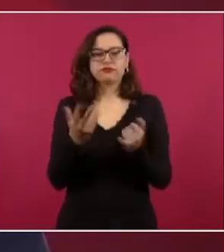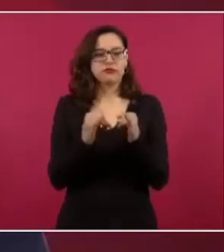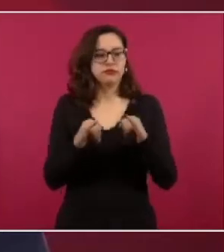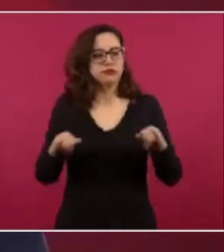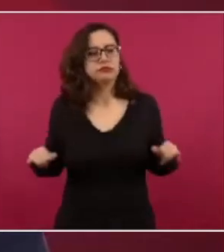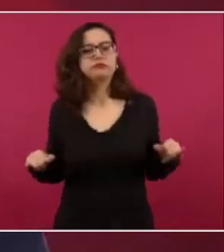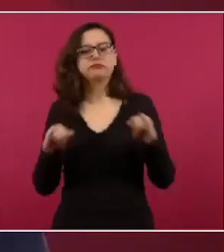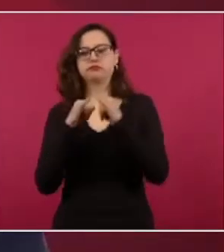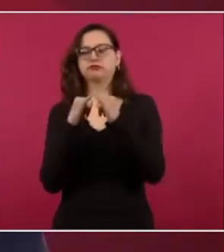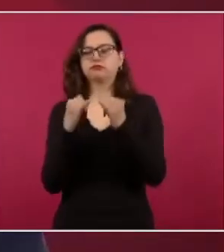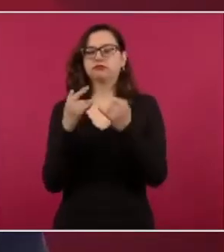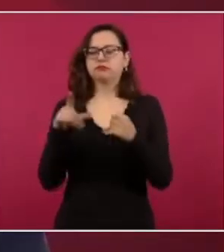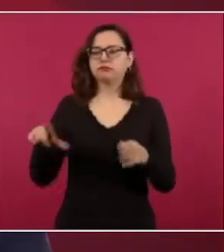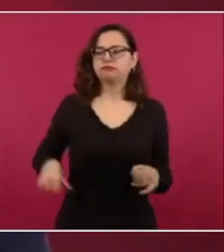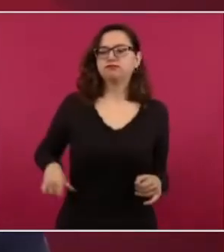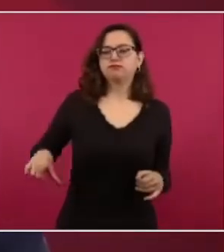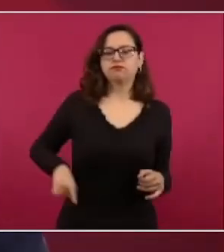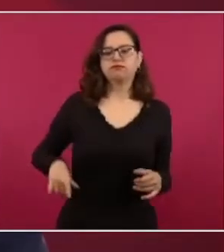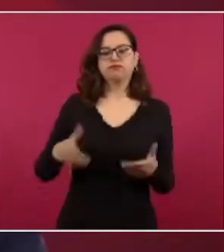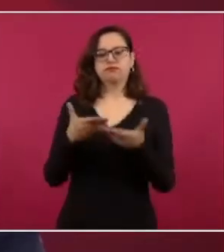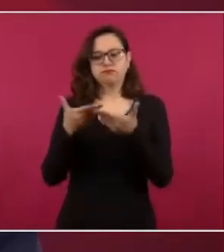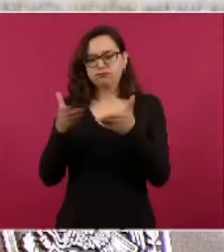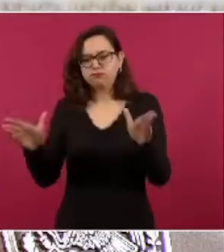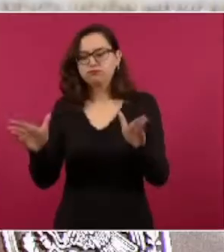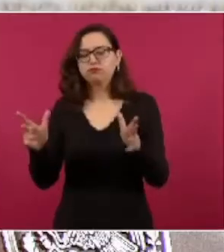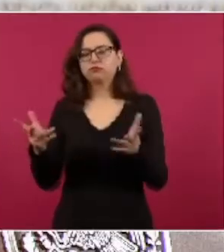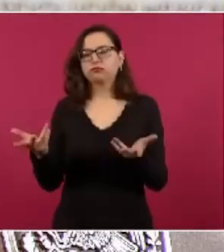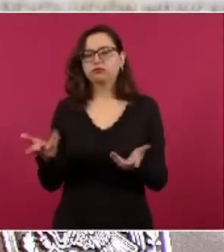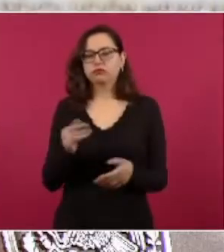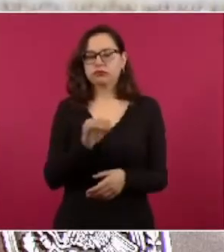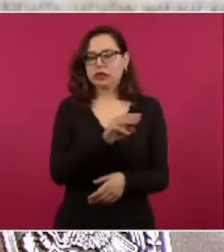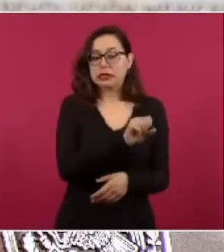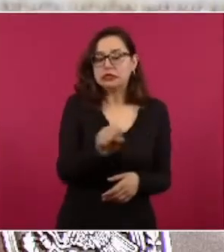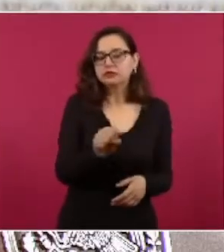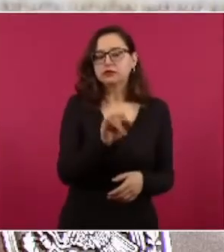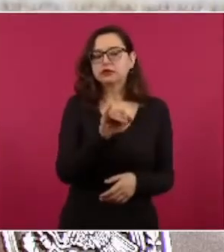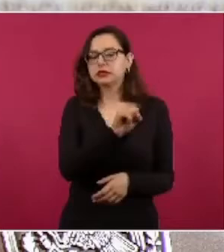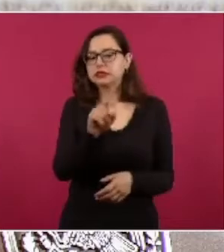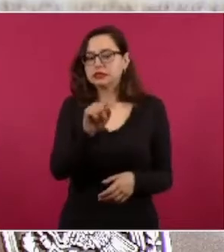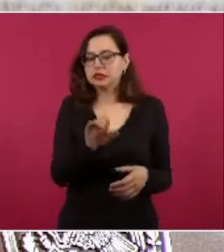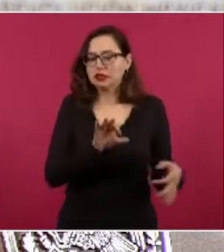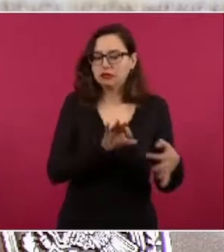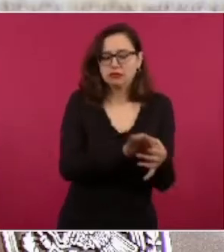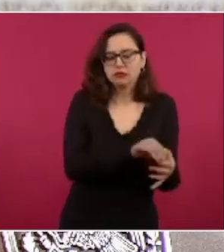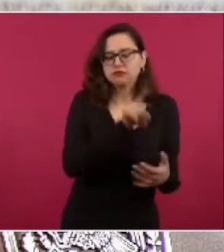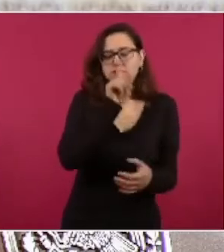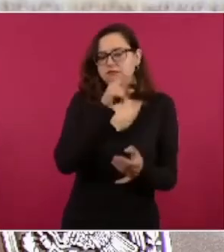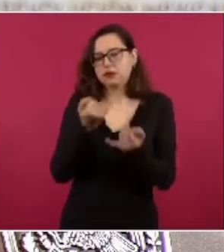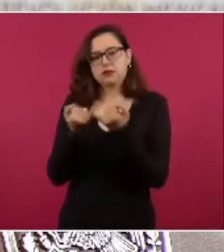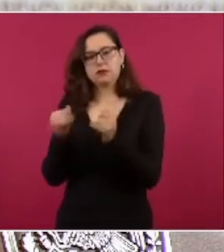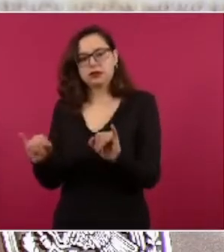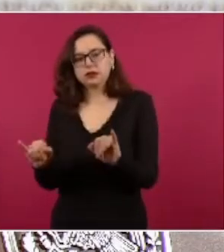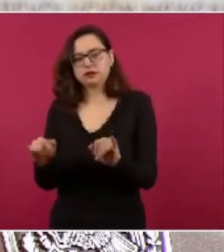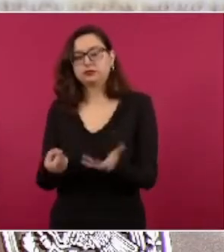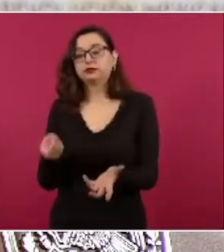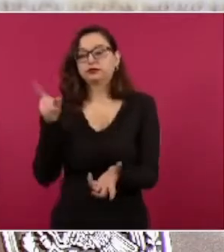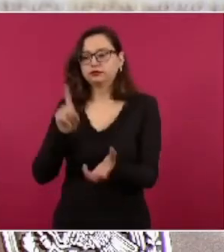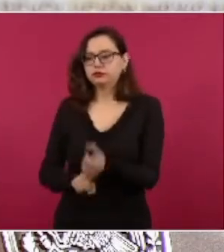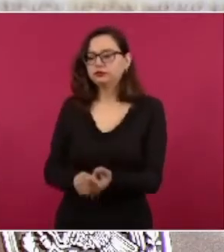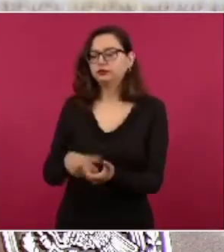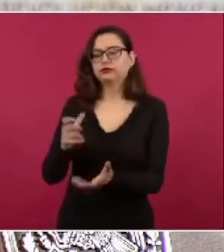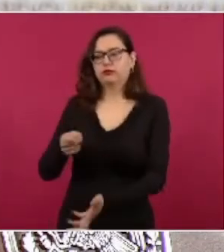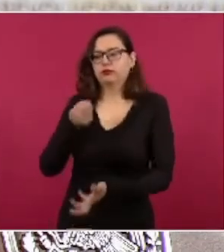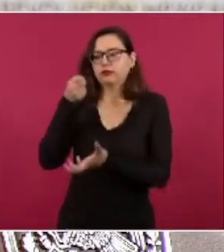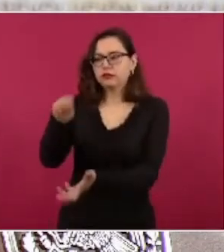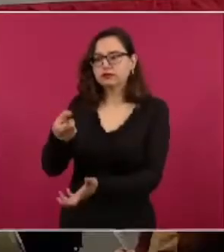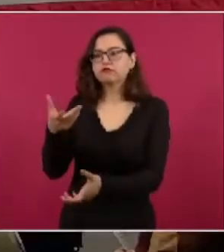pública no sectorizada, con patrimonio propio, autonomía técnica y, lo más importante, que cuente con